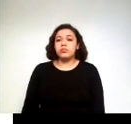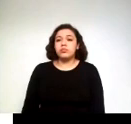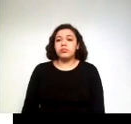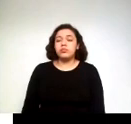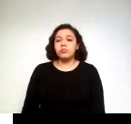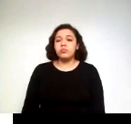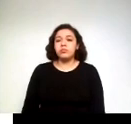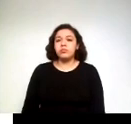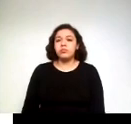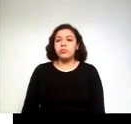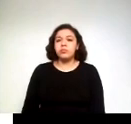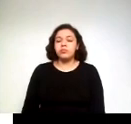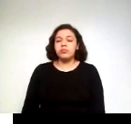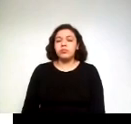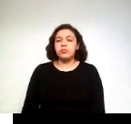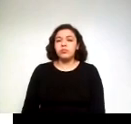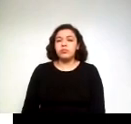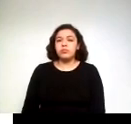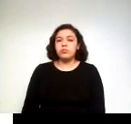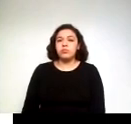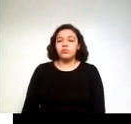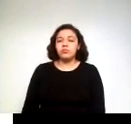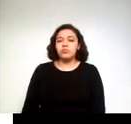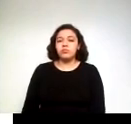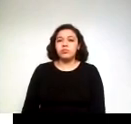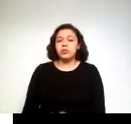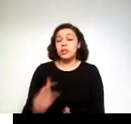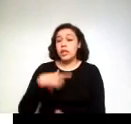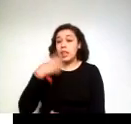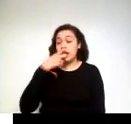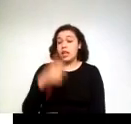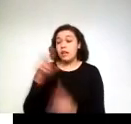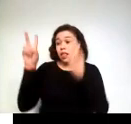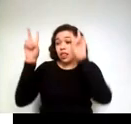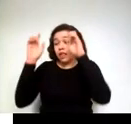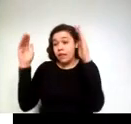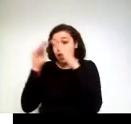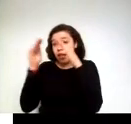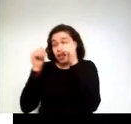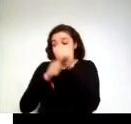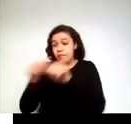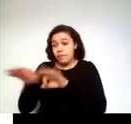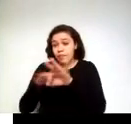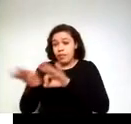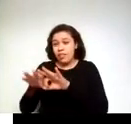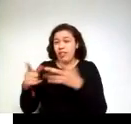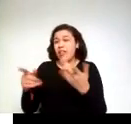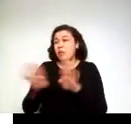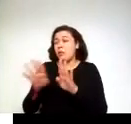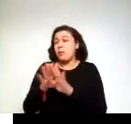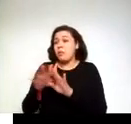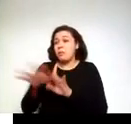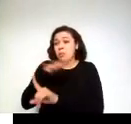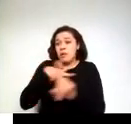Pues como mencionamos en lo anterior, el tema del home office es algo que hemos notado que se ha salido muchísimo de contexto porque